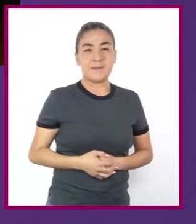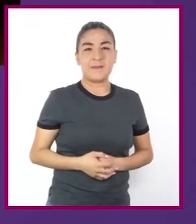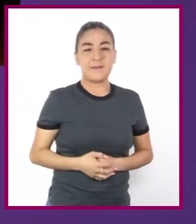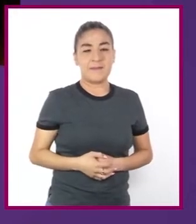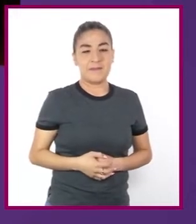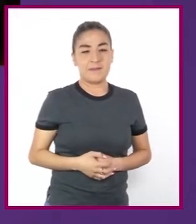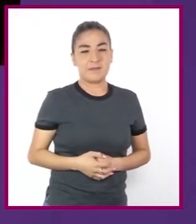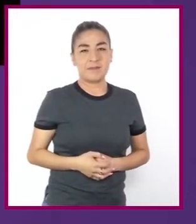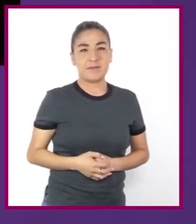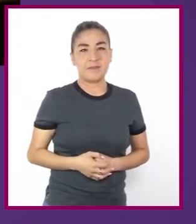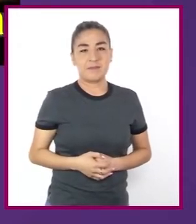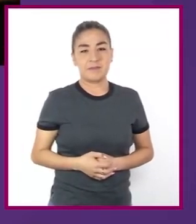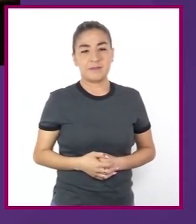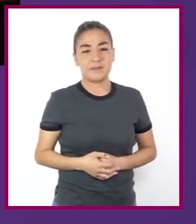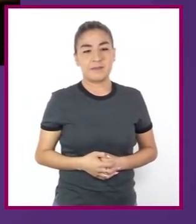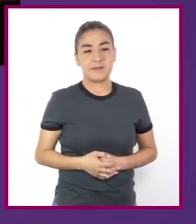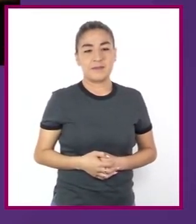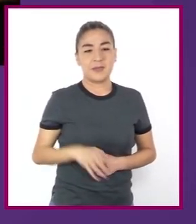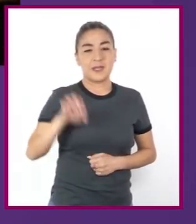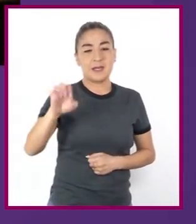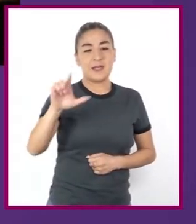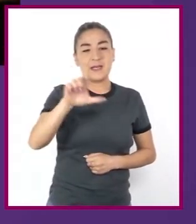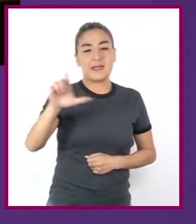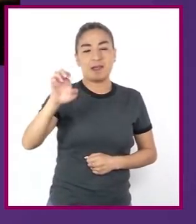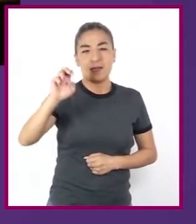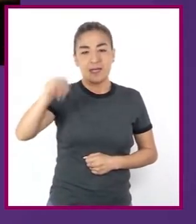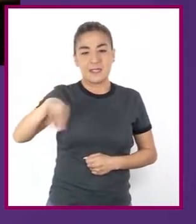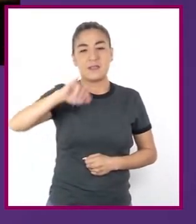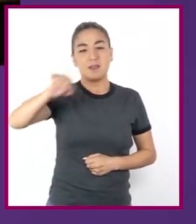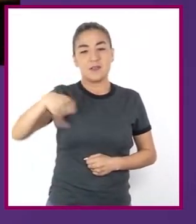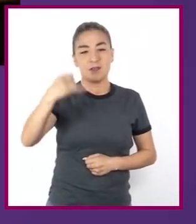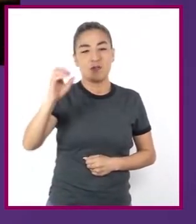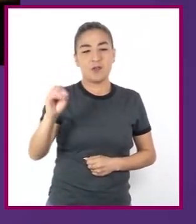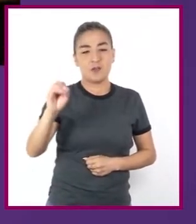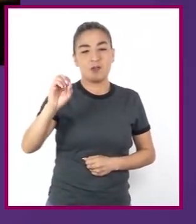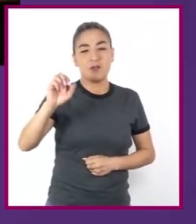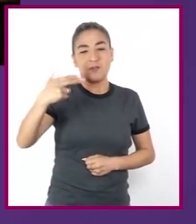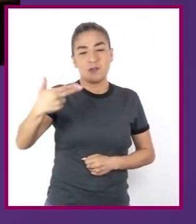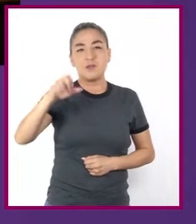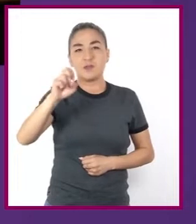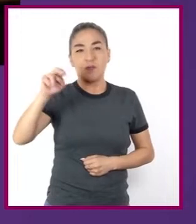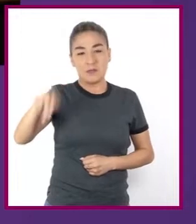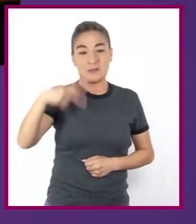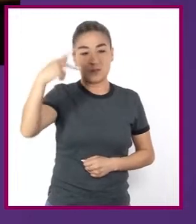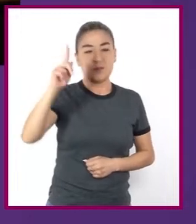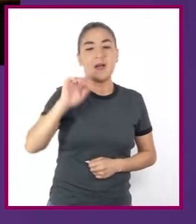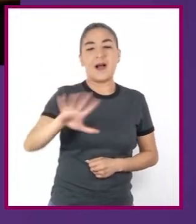Ellen Johnson Sirleaf fue la primera mujer presidenta de Liberia y de toda África.